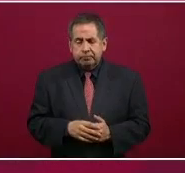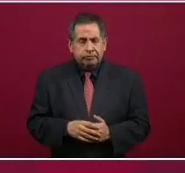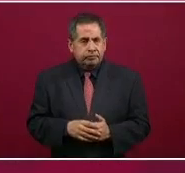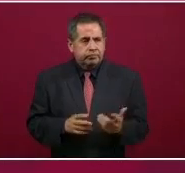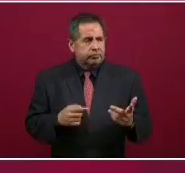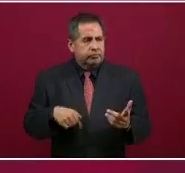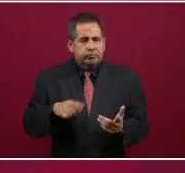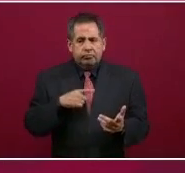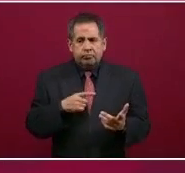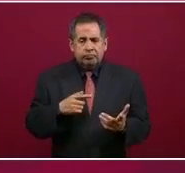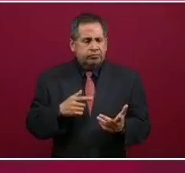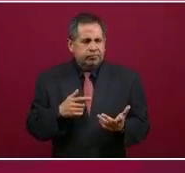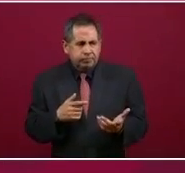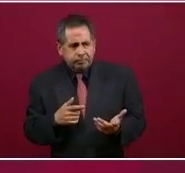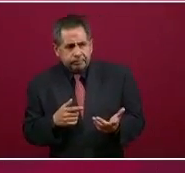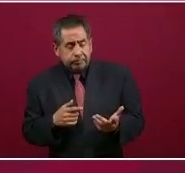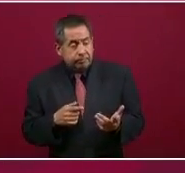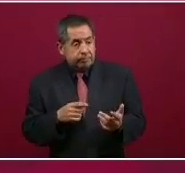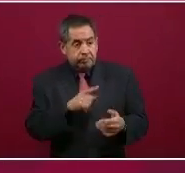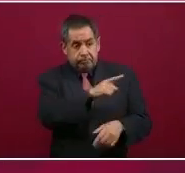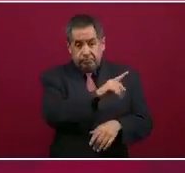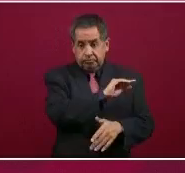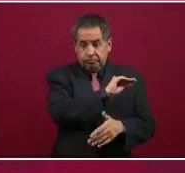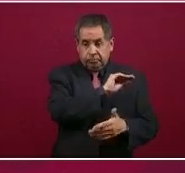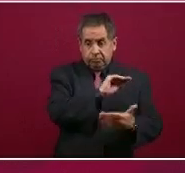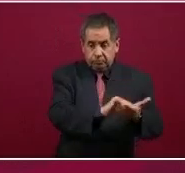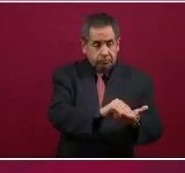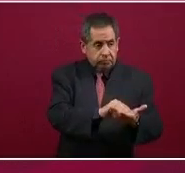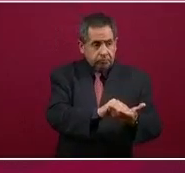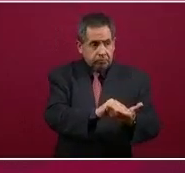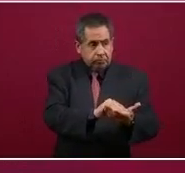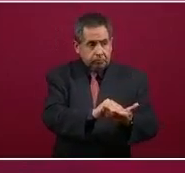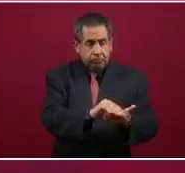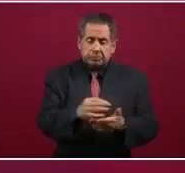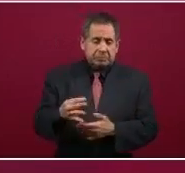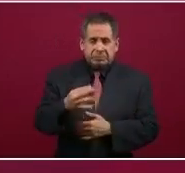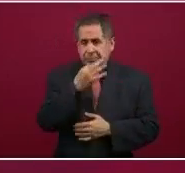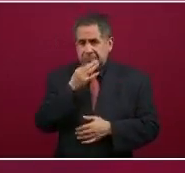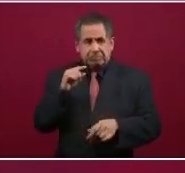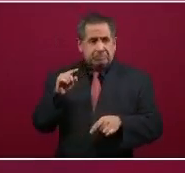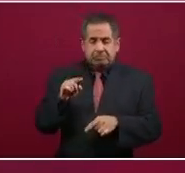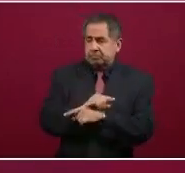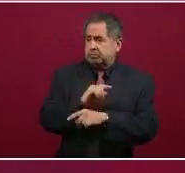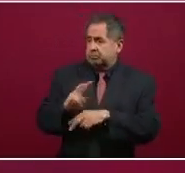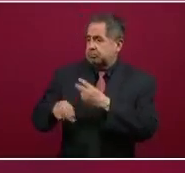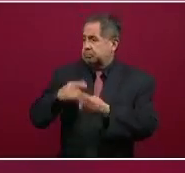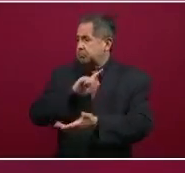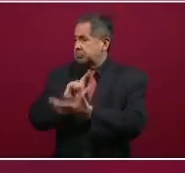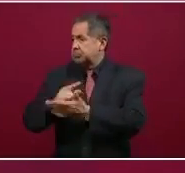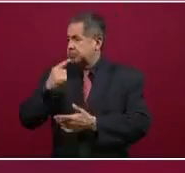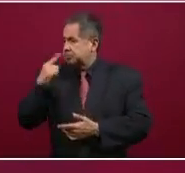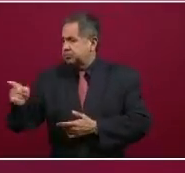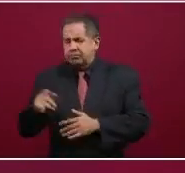decisión o actuación, proceder legalmente. Queremos